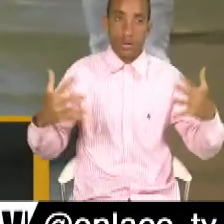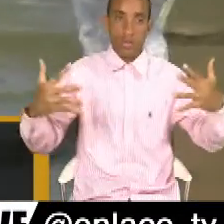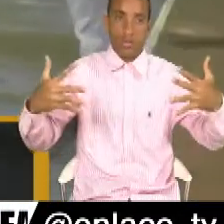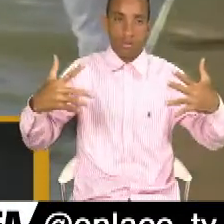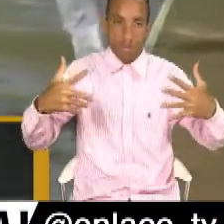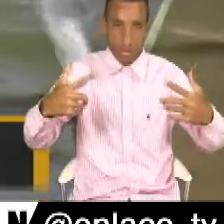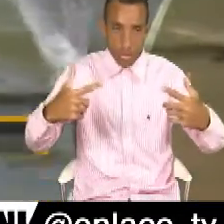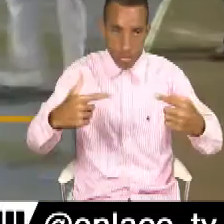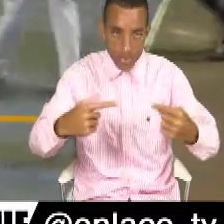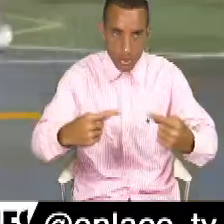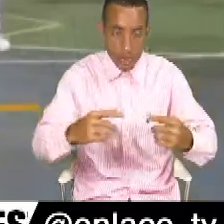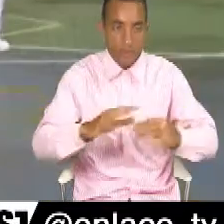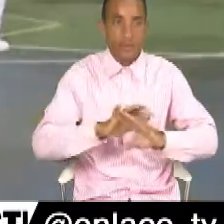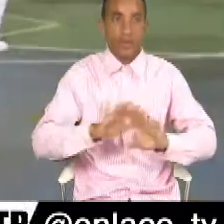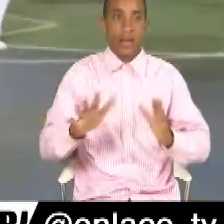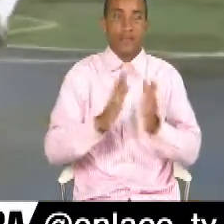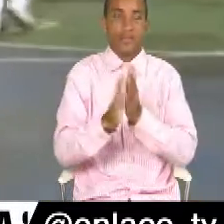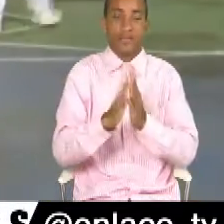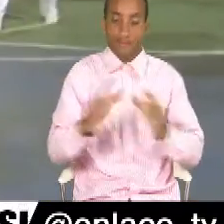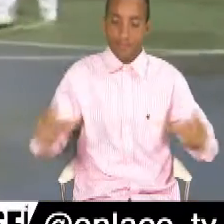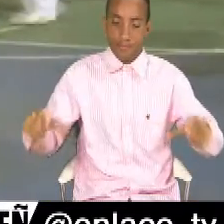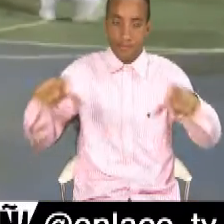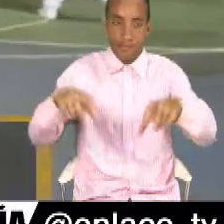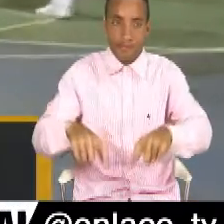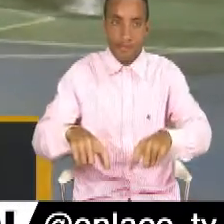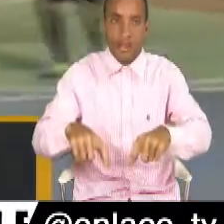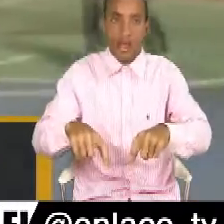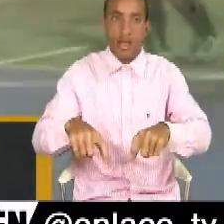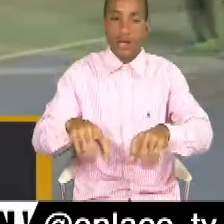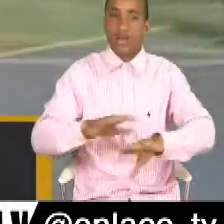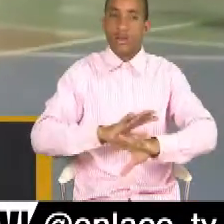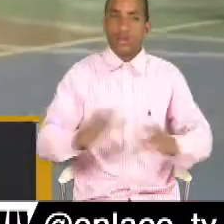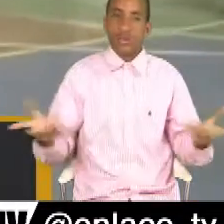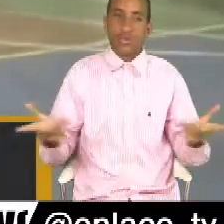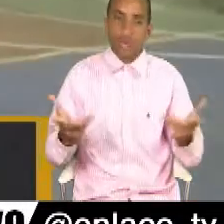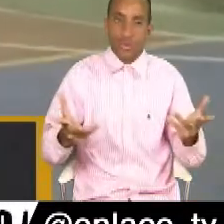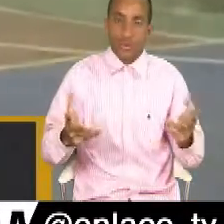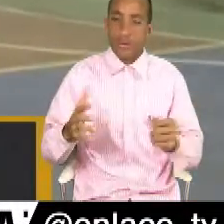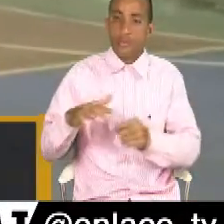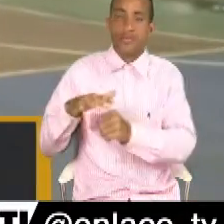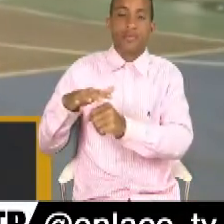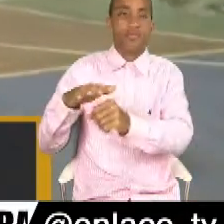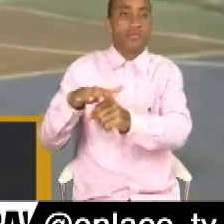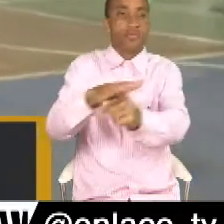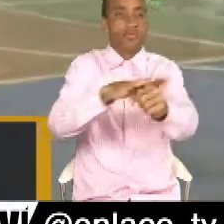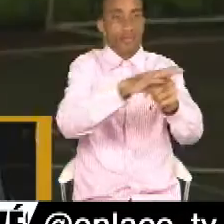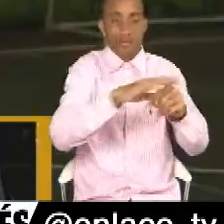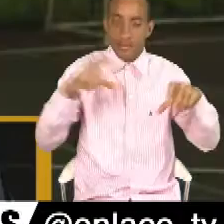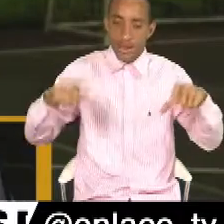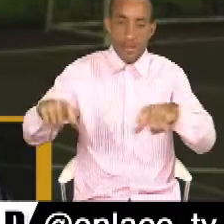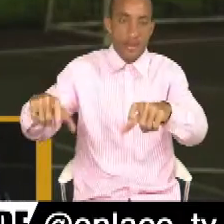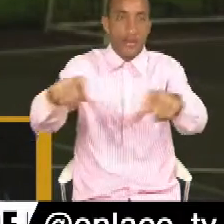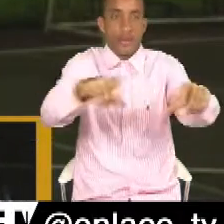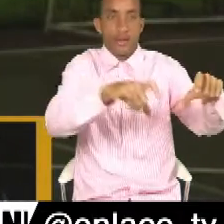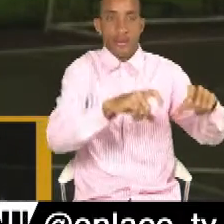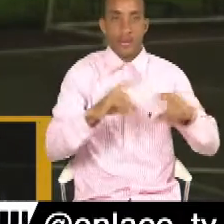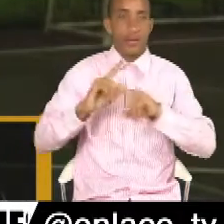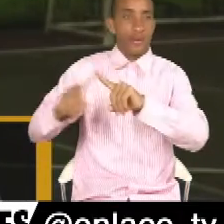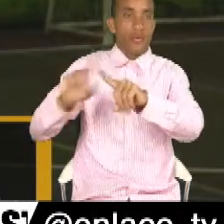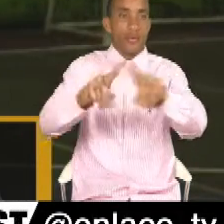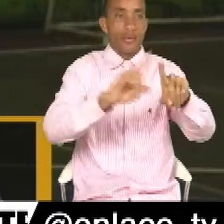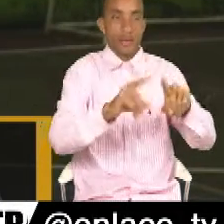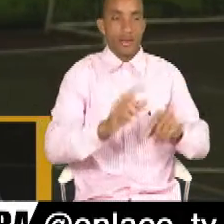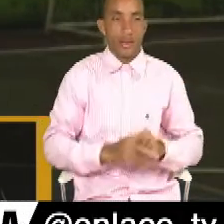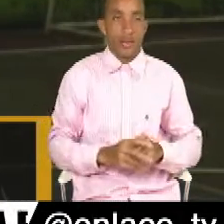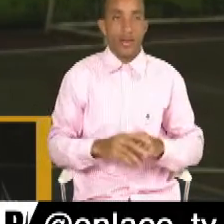del torneo descentralizado de microfútbol. Estos partidos se desarrollan en las diferentes canchas del puerto petrolero. El torneo descentralizado de microfútbol